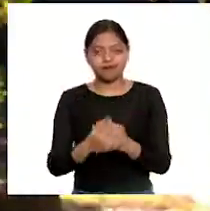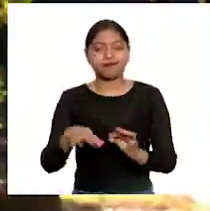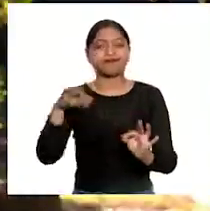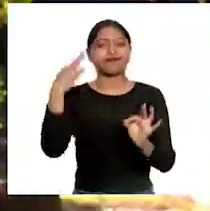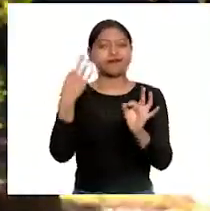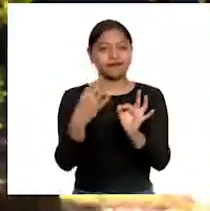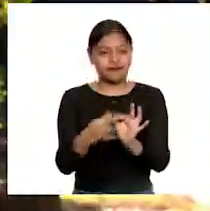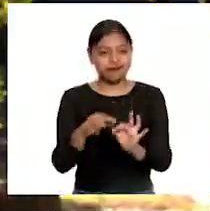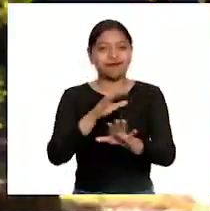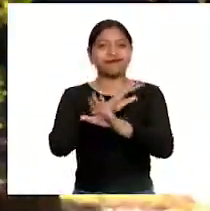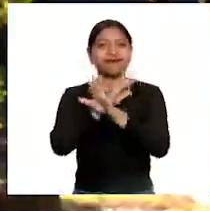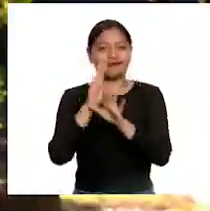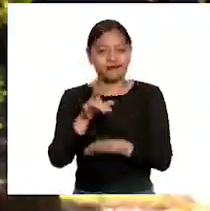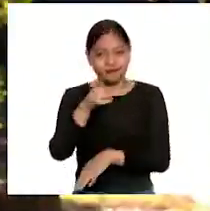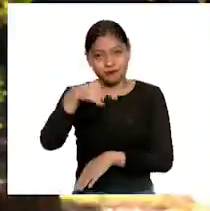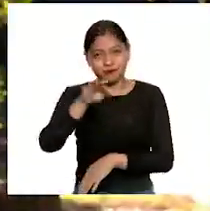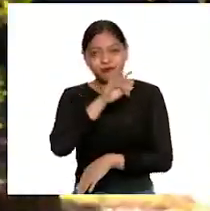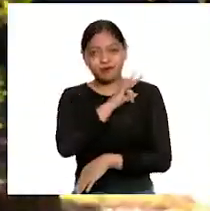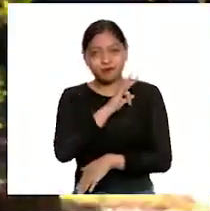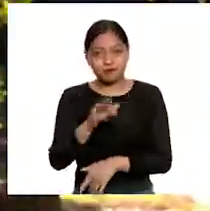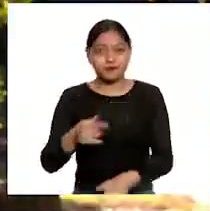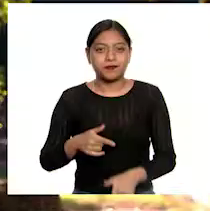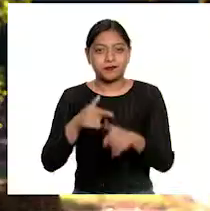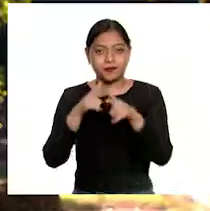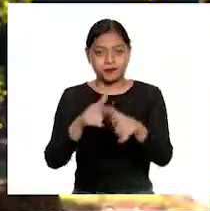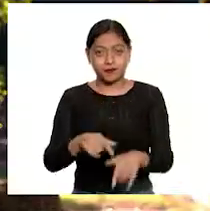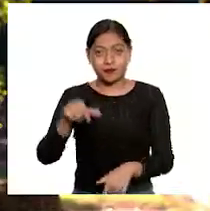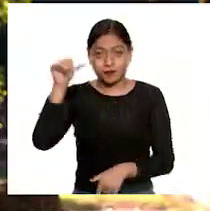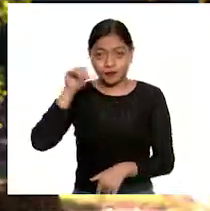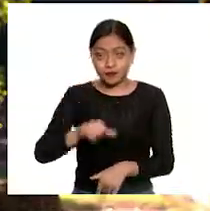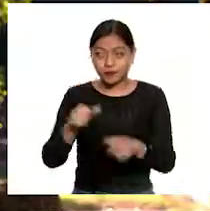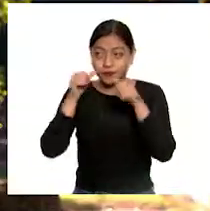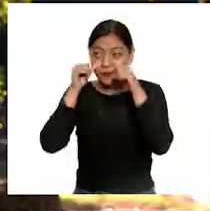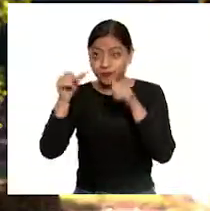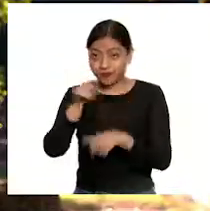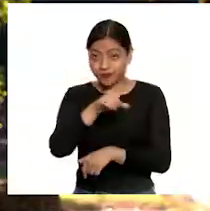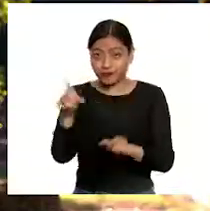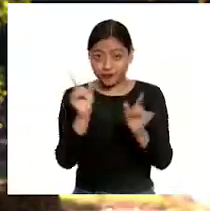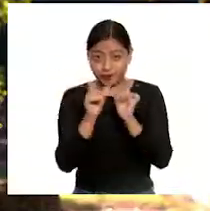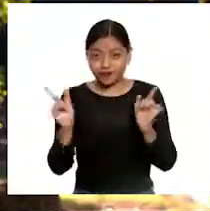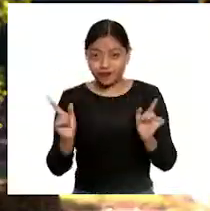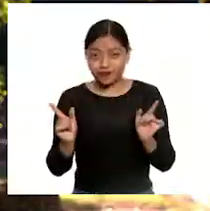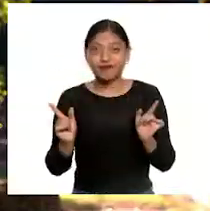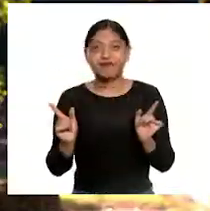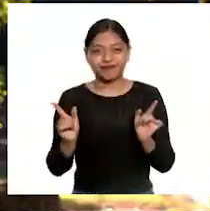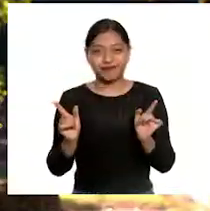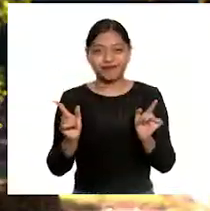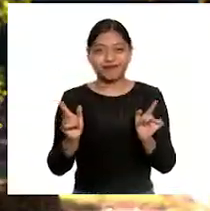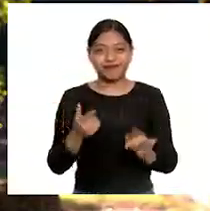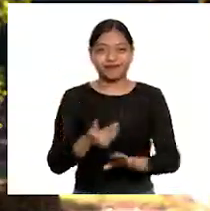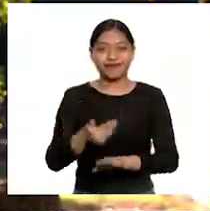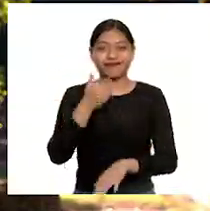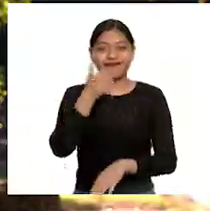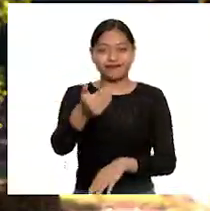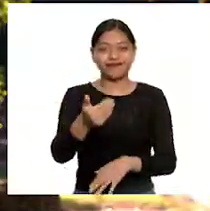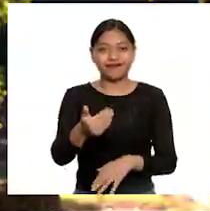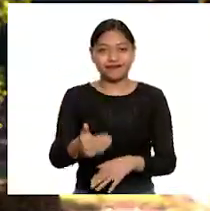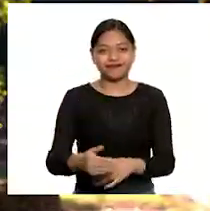es momento de seguir con el programa de hoy. ¿Listas? ¿Listos?